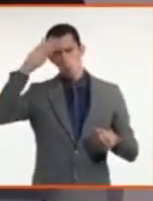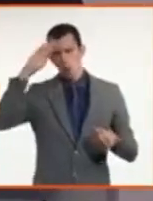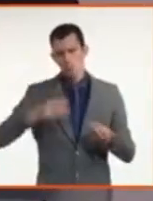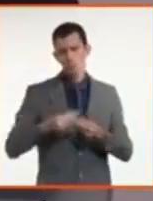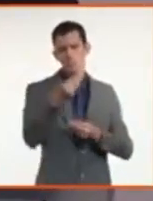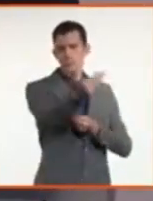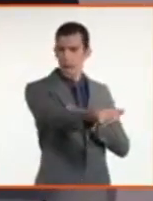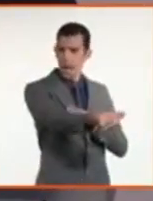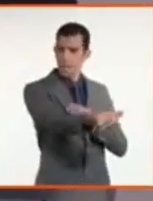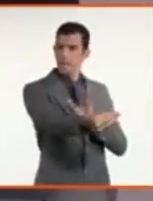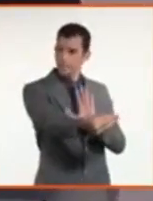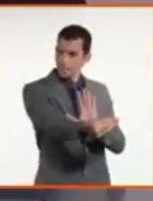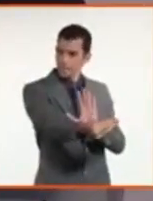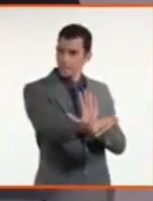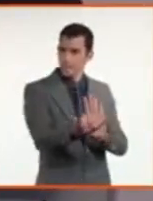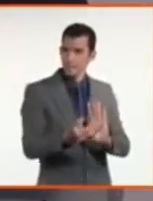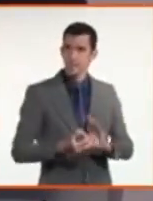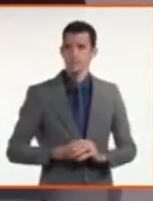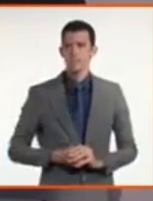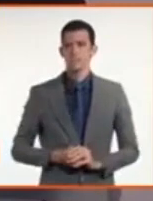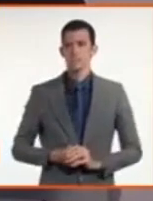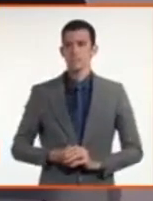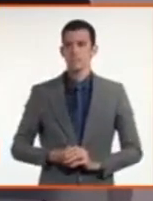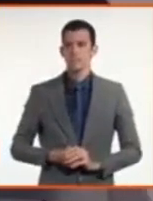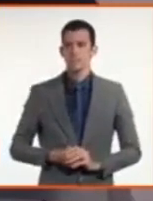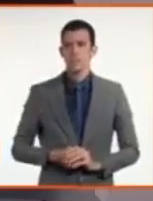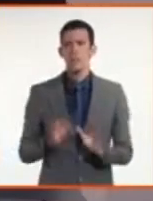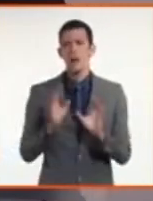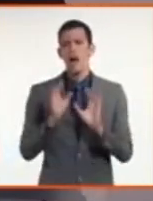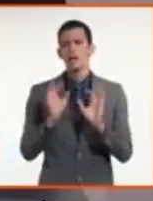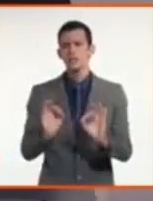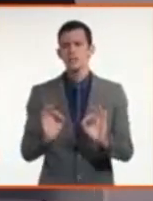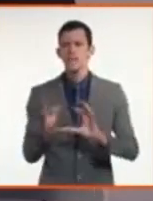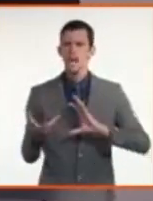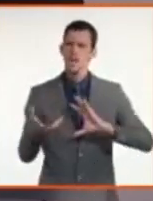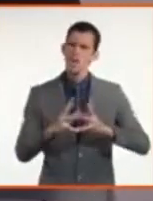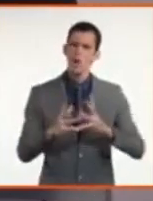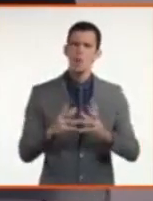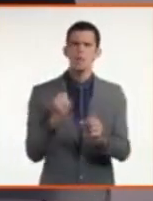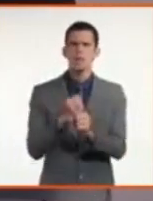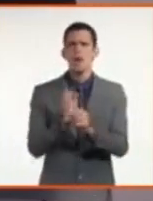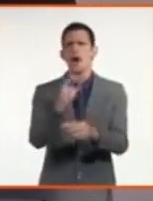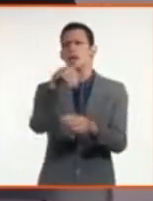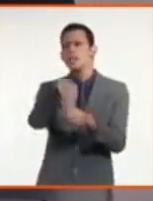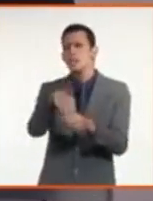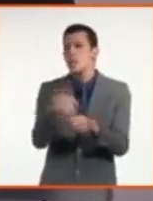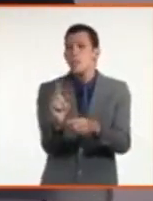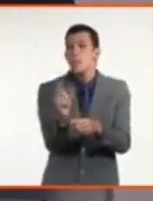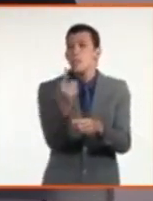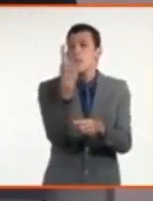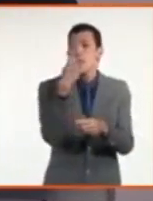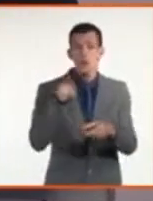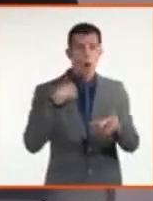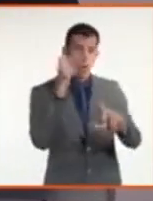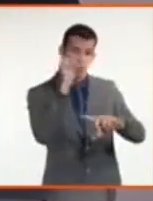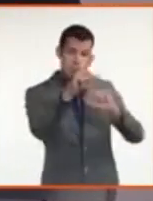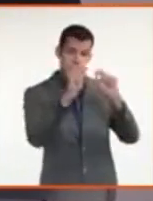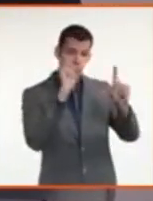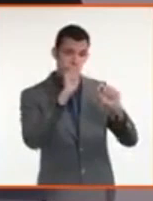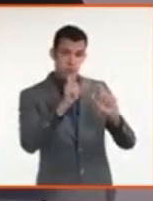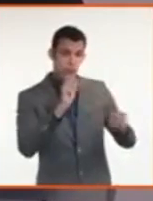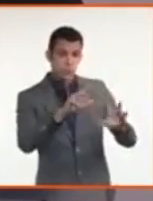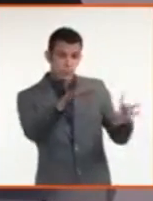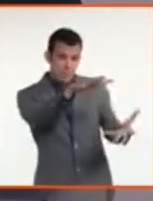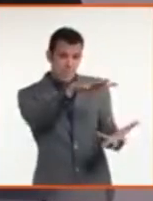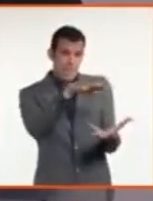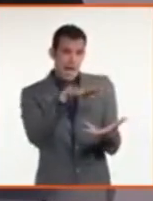funciona así o sea compra y vende primero tienes que comprar y después vender no puedes vender